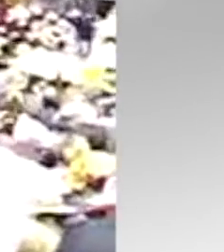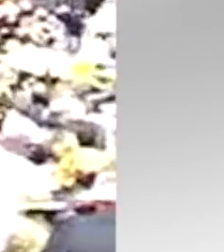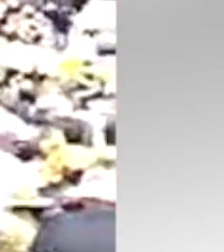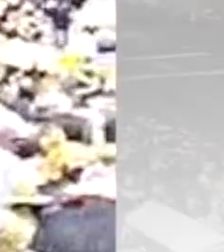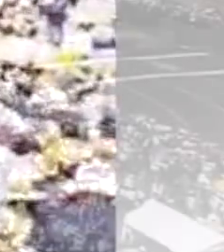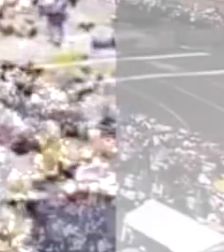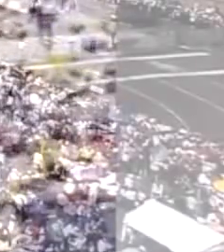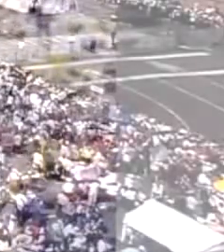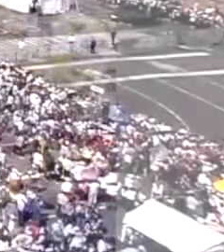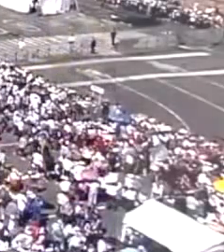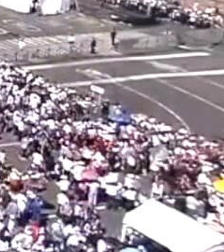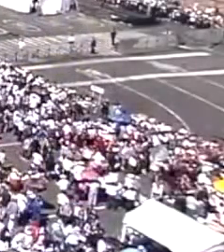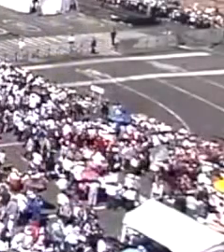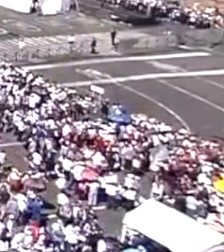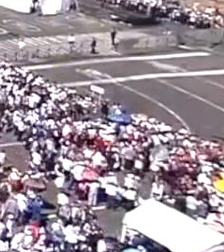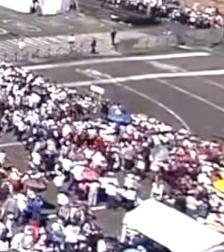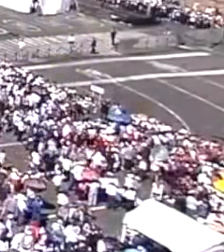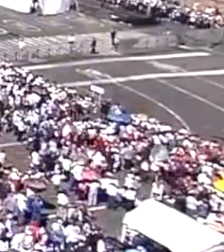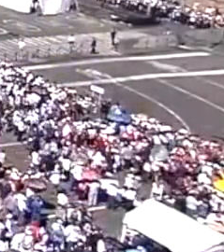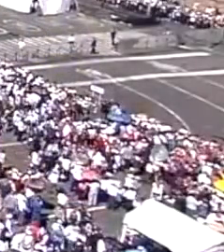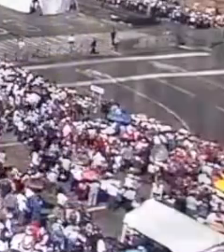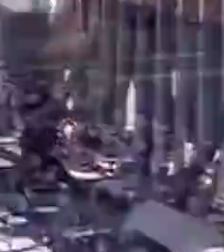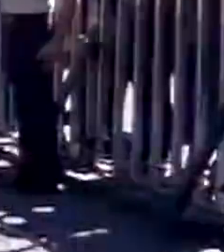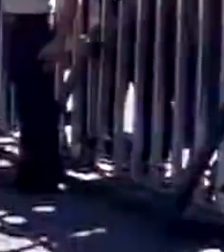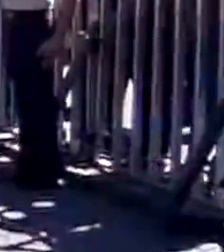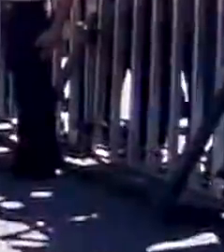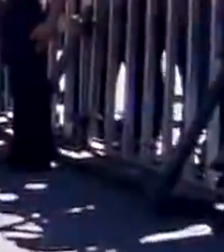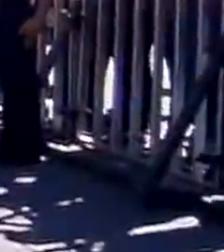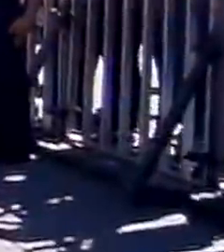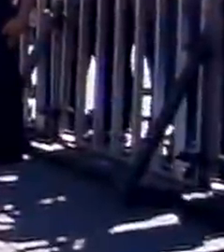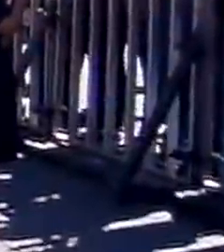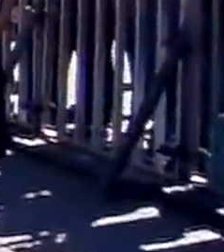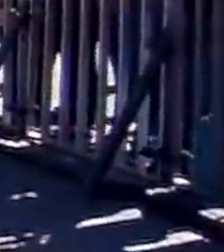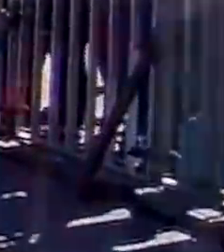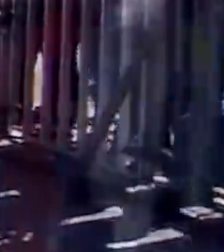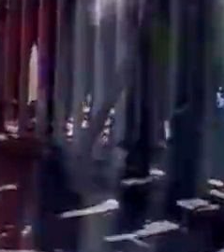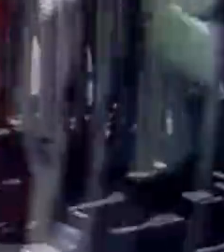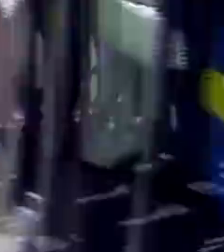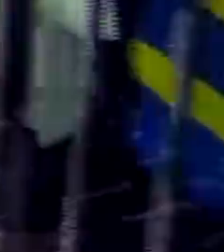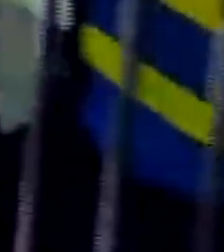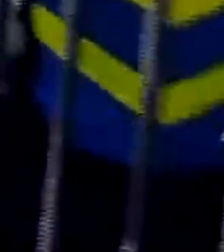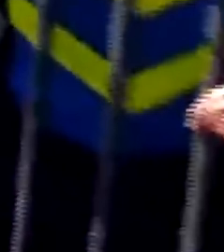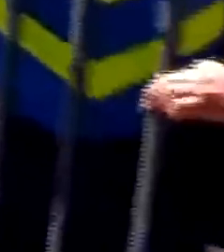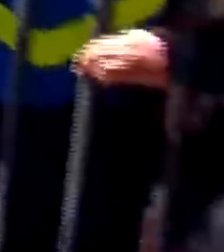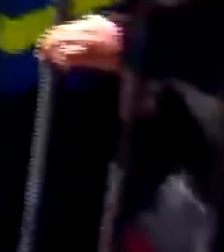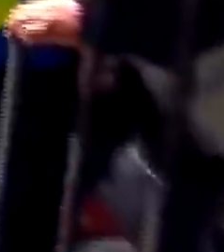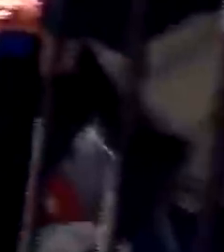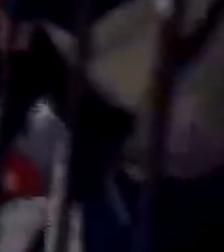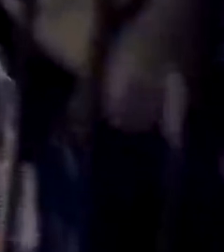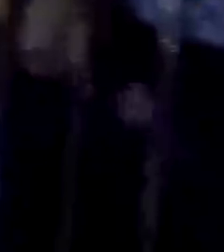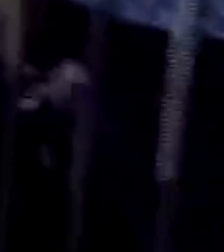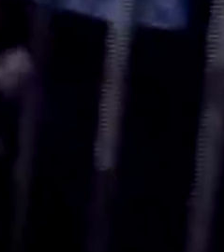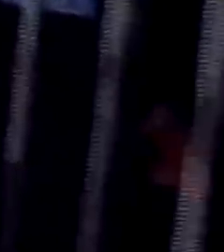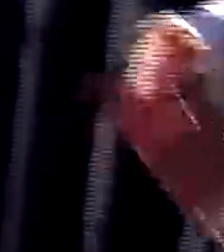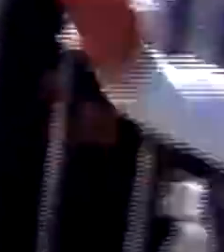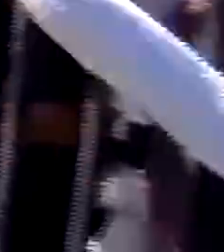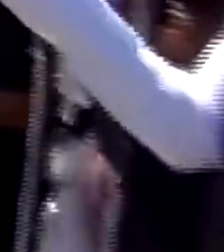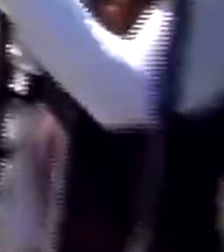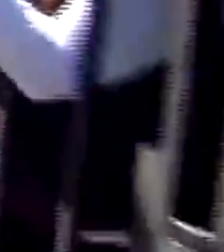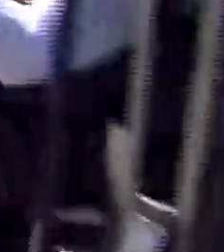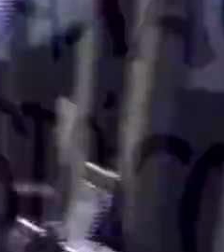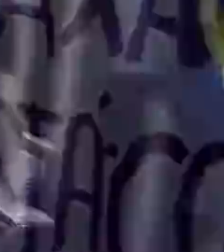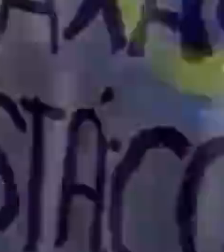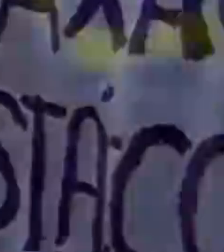y popular. Ahora es un llamado desde el poder a una feligresía gobernada por él mismo,